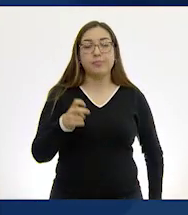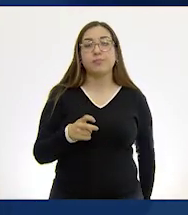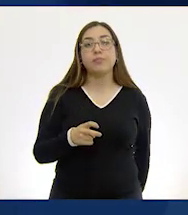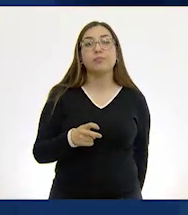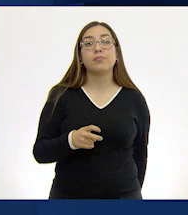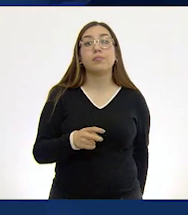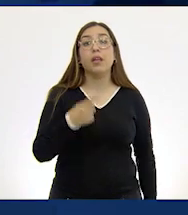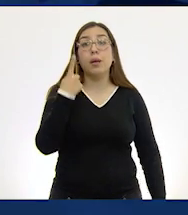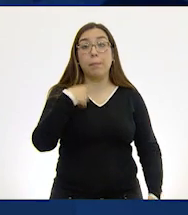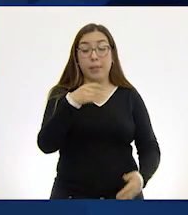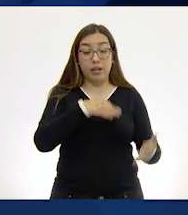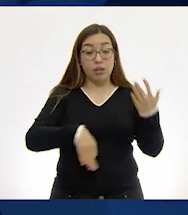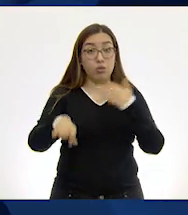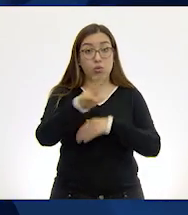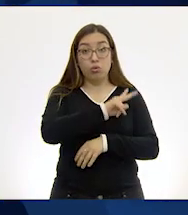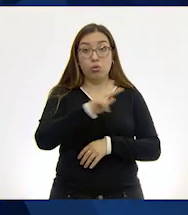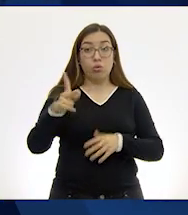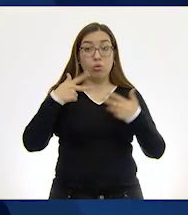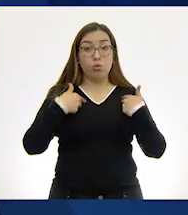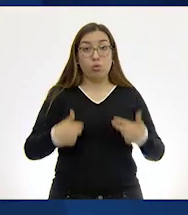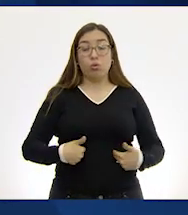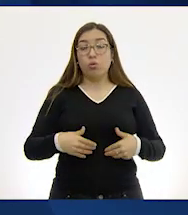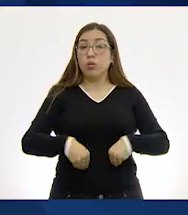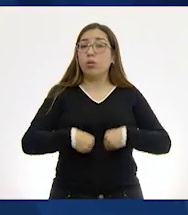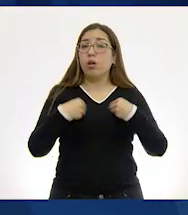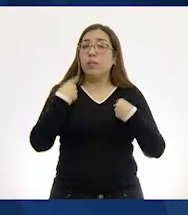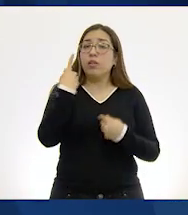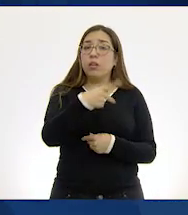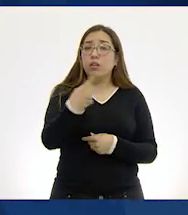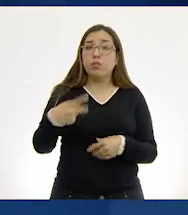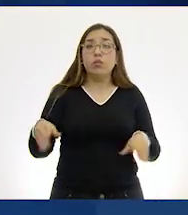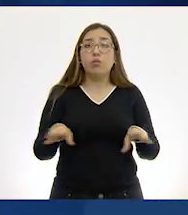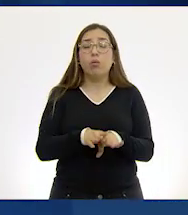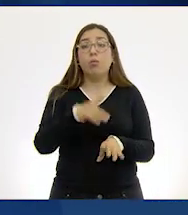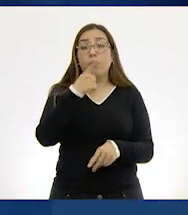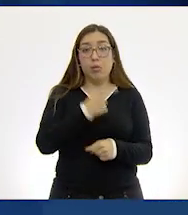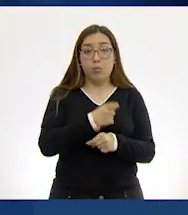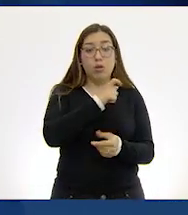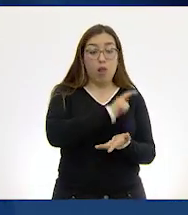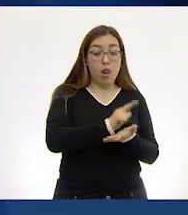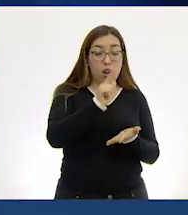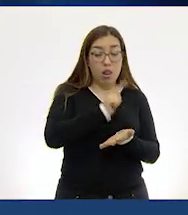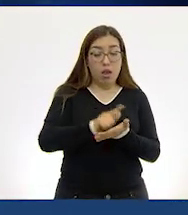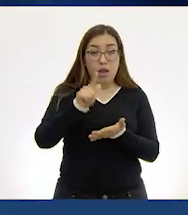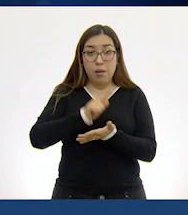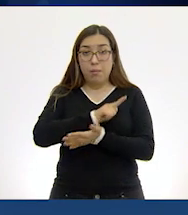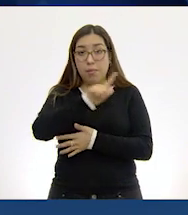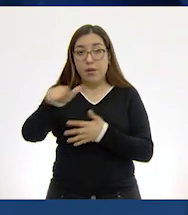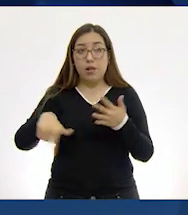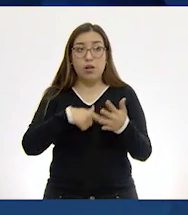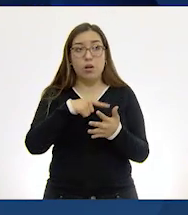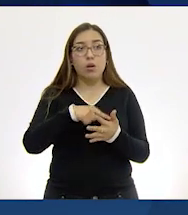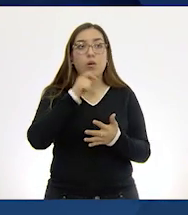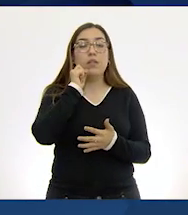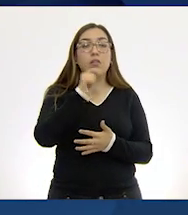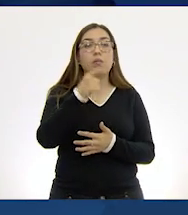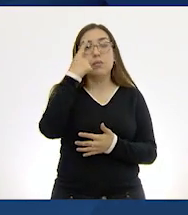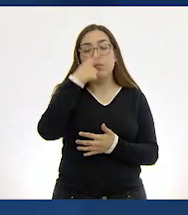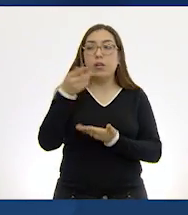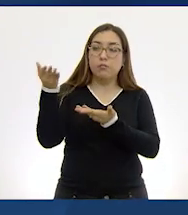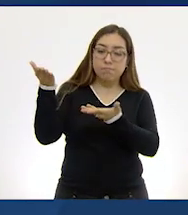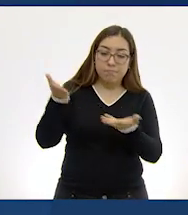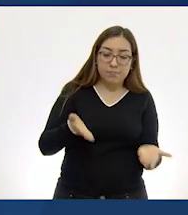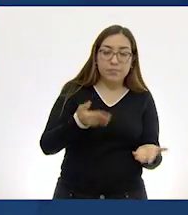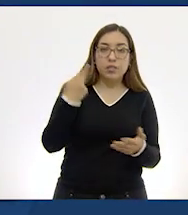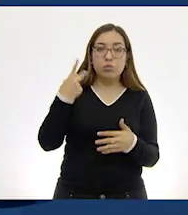a todos esos humanos y para que vivan, bueno, pues obviamente tenemos que limpiar el terreno para poner su casa y también limpiar el terreno para que